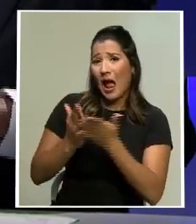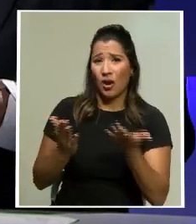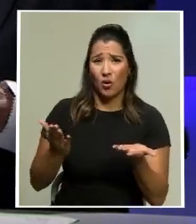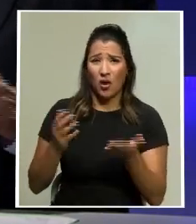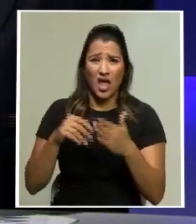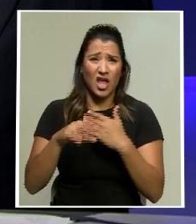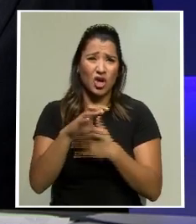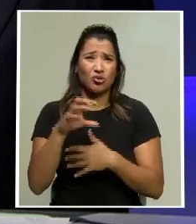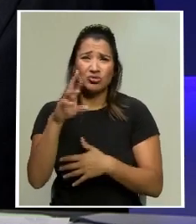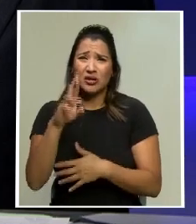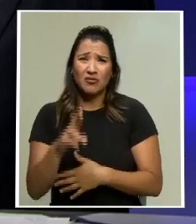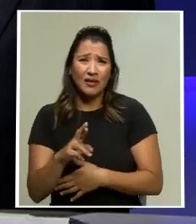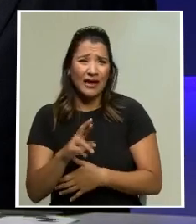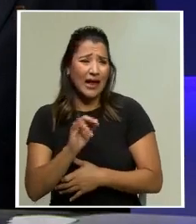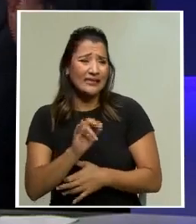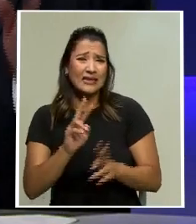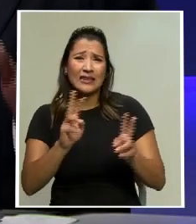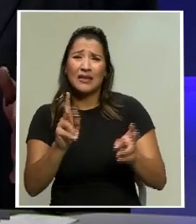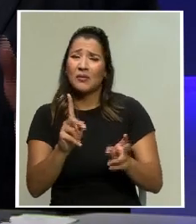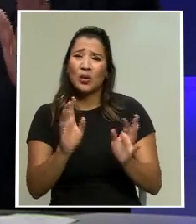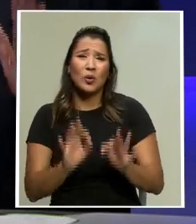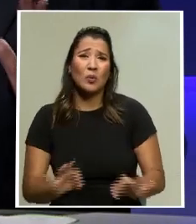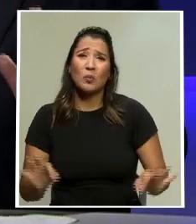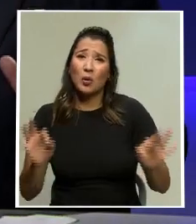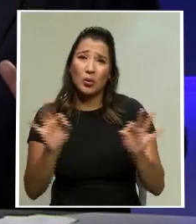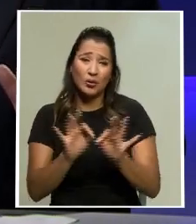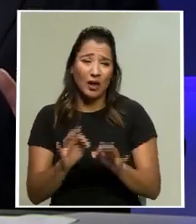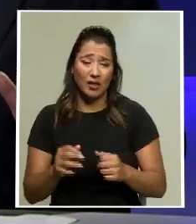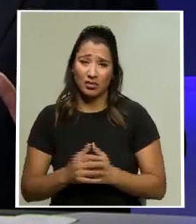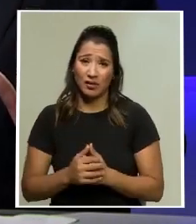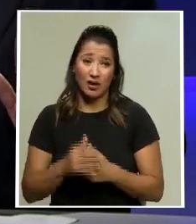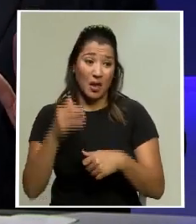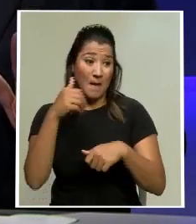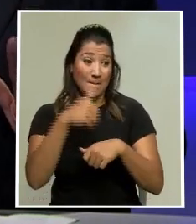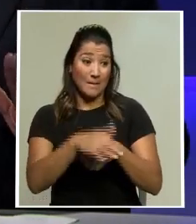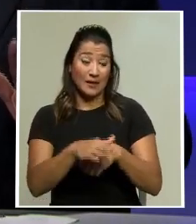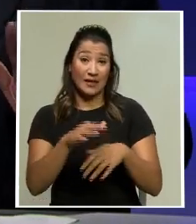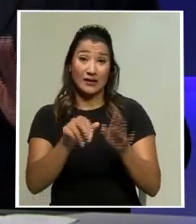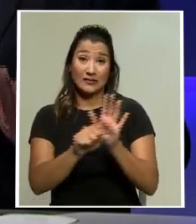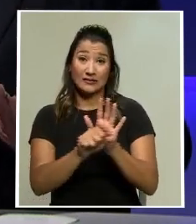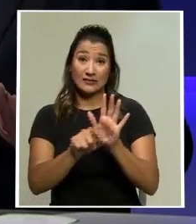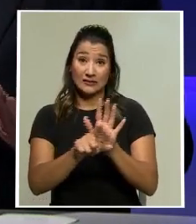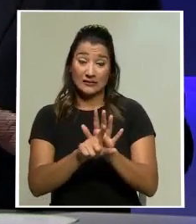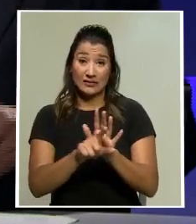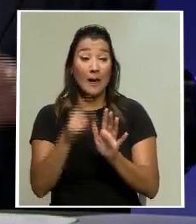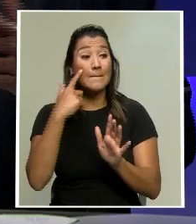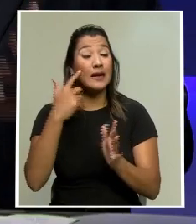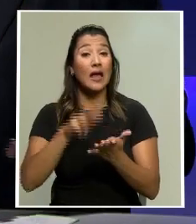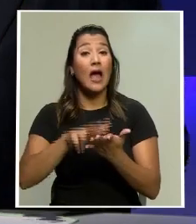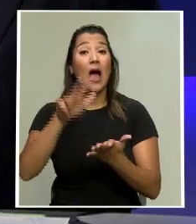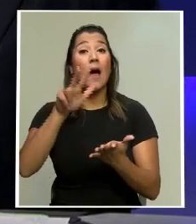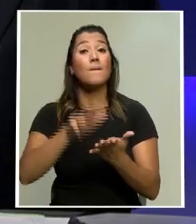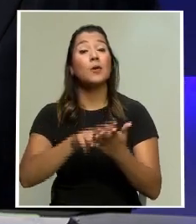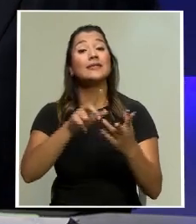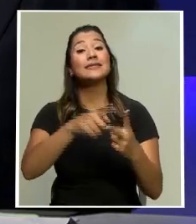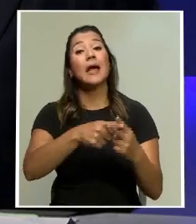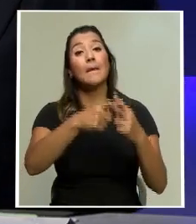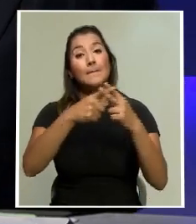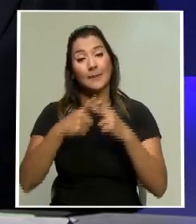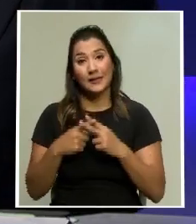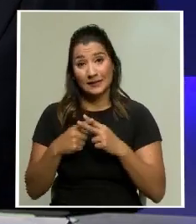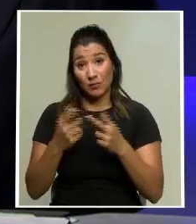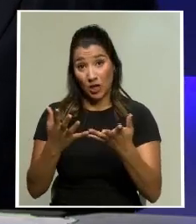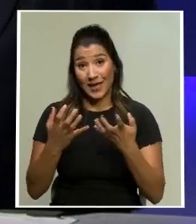una trivialidad: mandar a la Asamblea Legislativa para que aprueben los préstamos que piensa adquirir